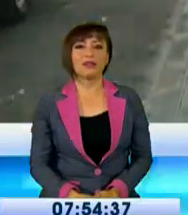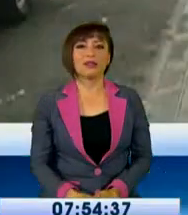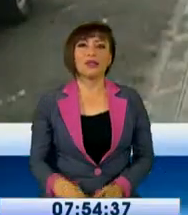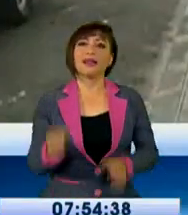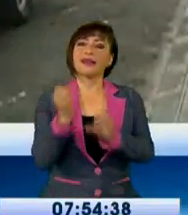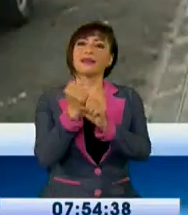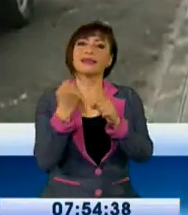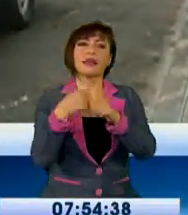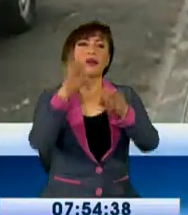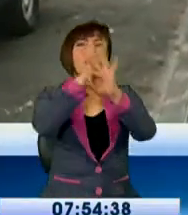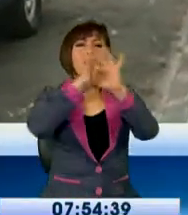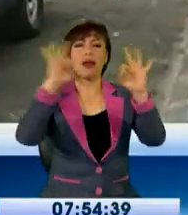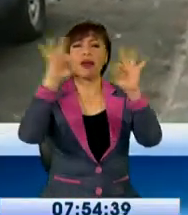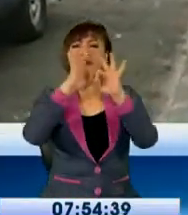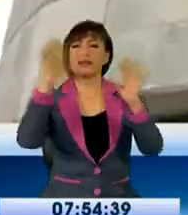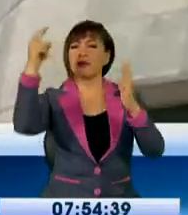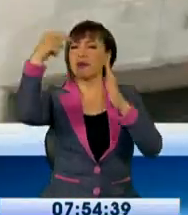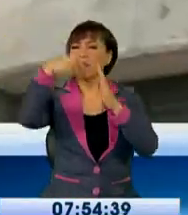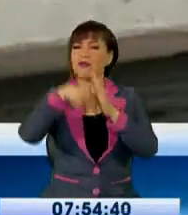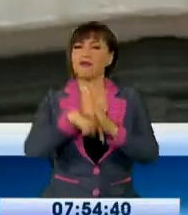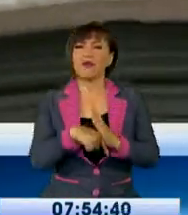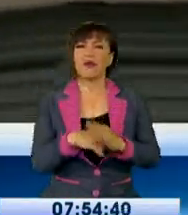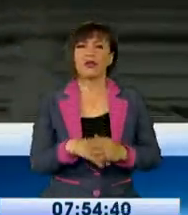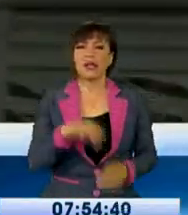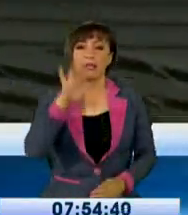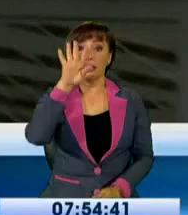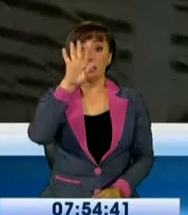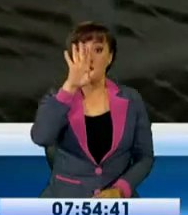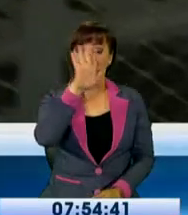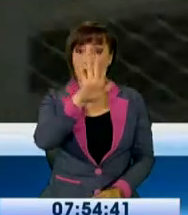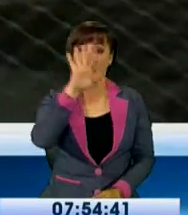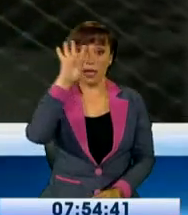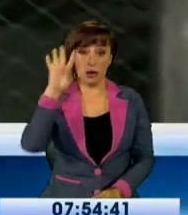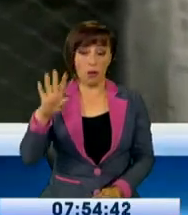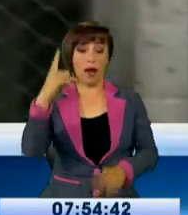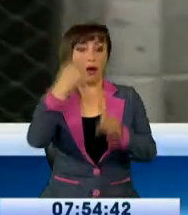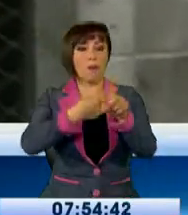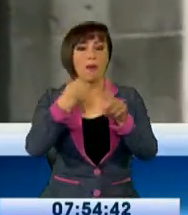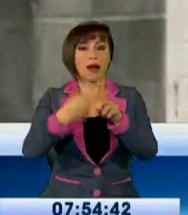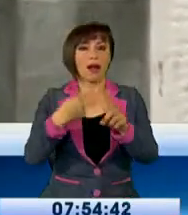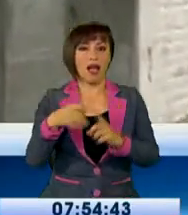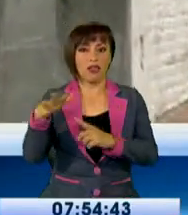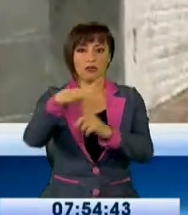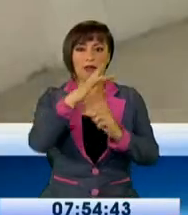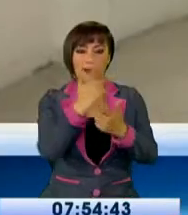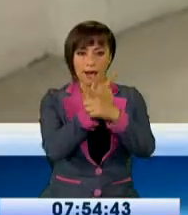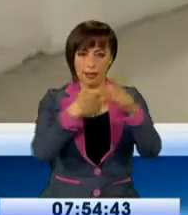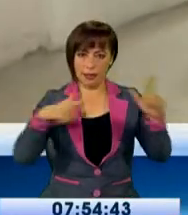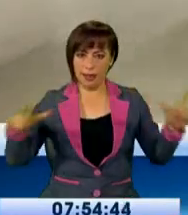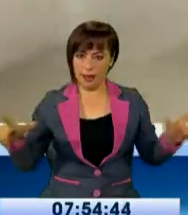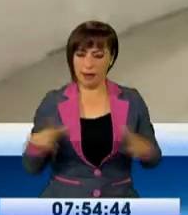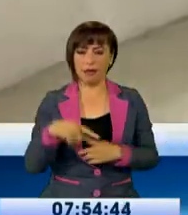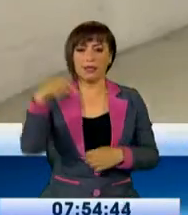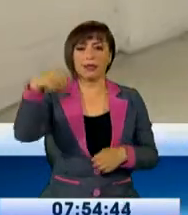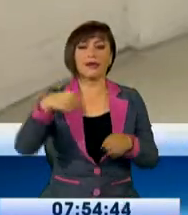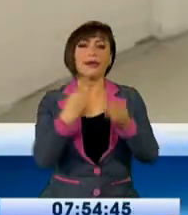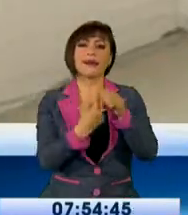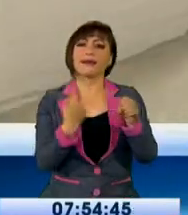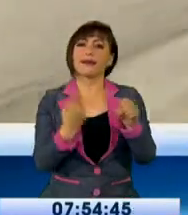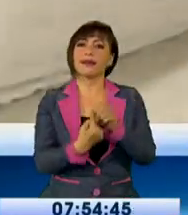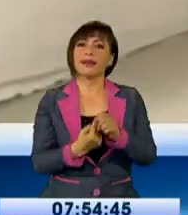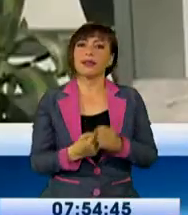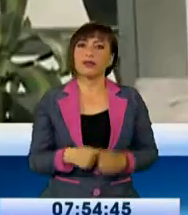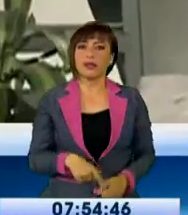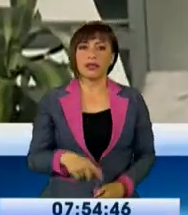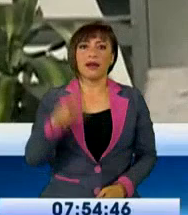un estructurado manejo diario de limpieza a los 54 mercados y a las 6 ferias libres que tiene el distrito, desde temprano este 30